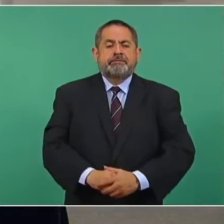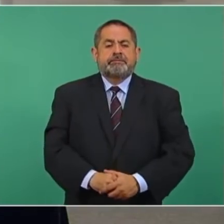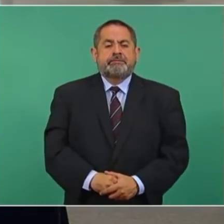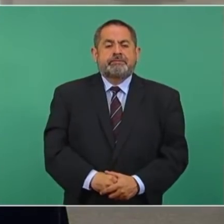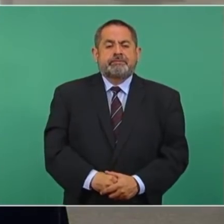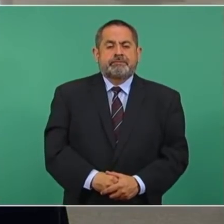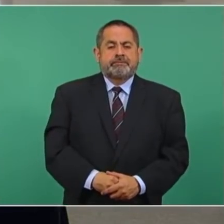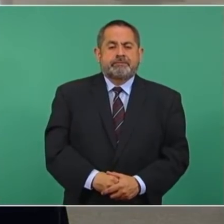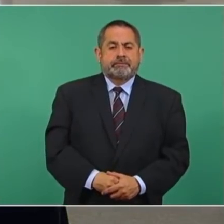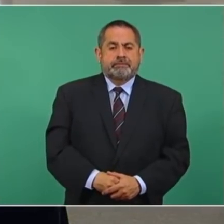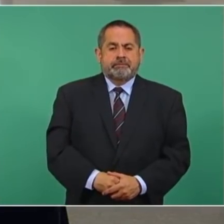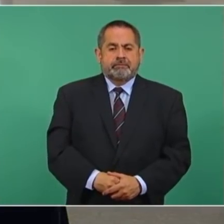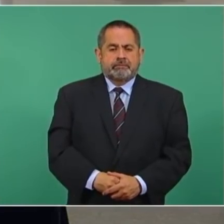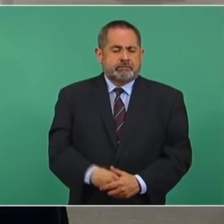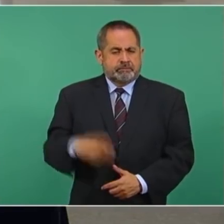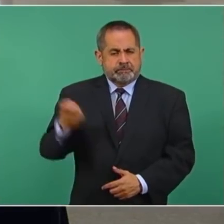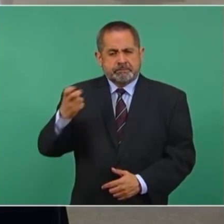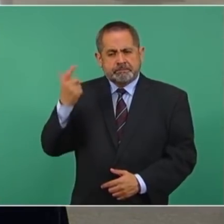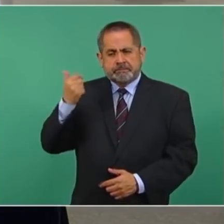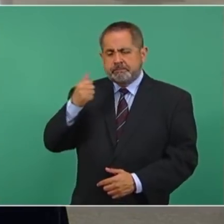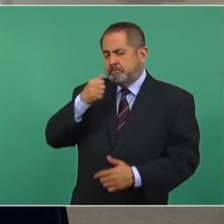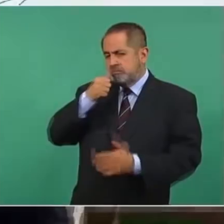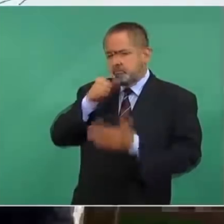Esa es la carta y esa es la versión en inglés.